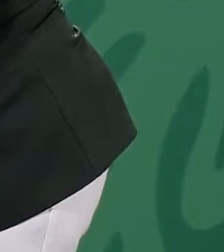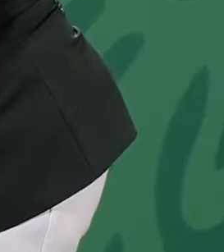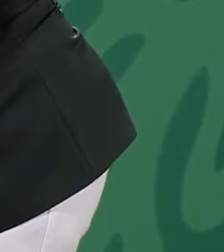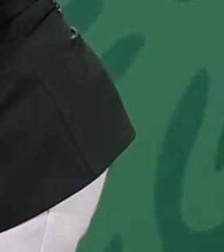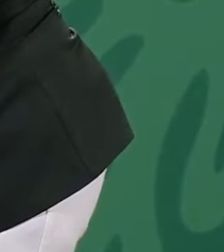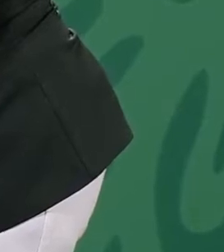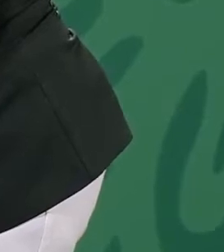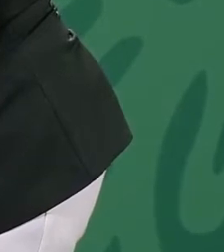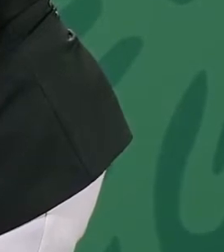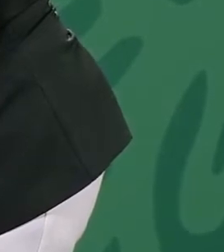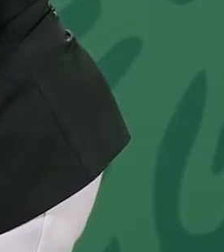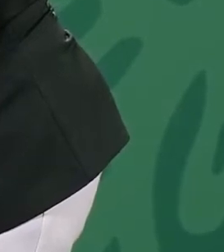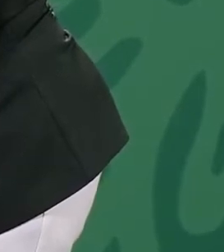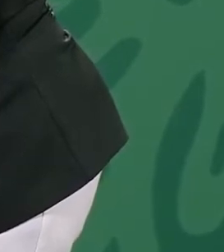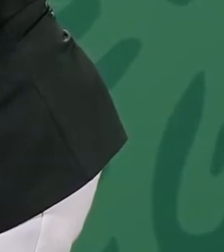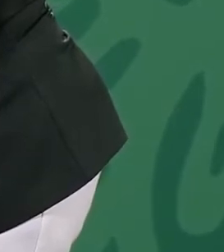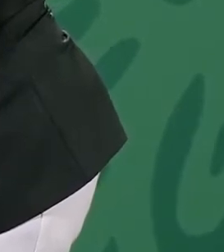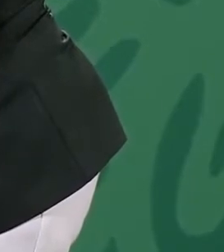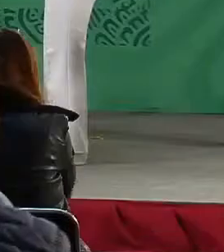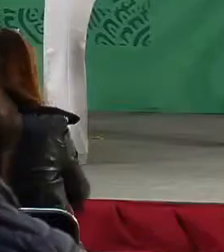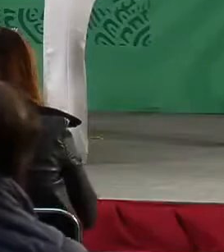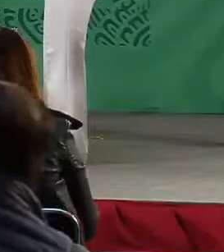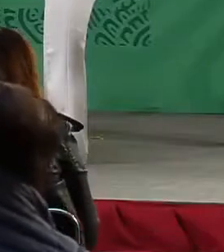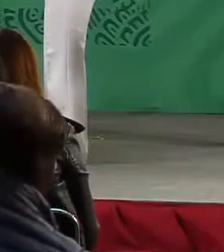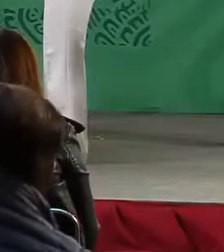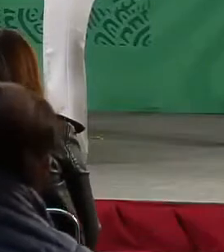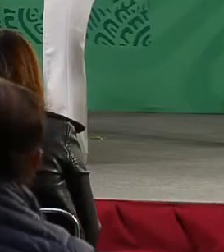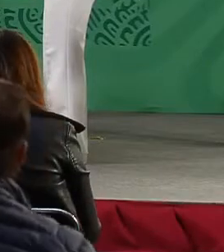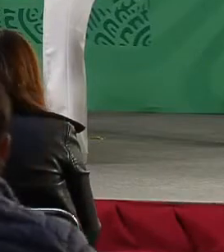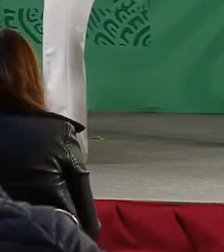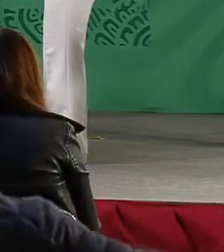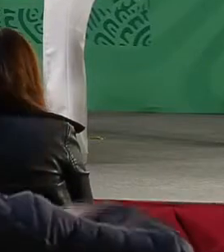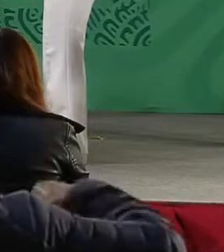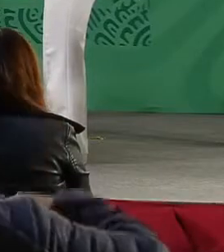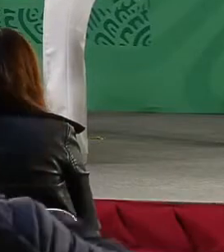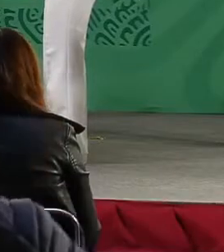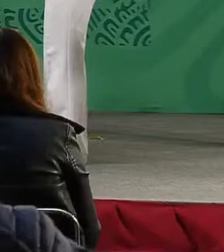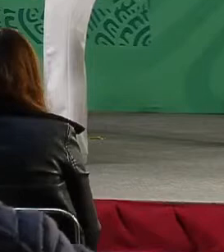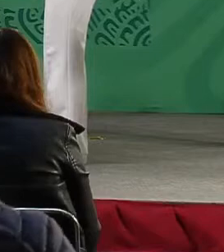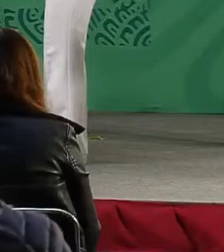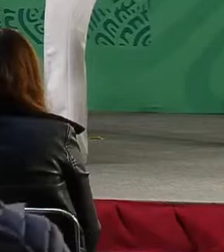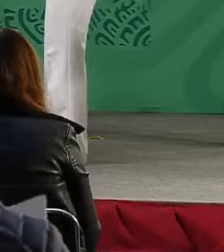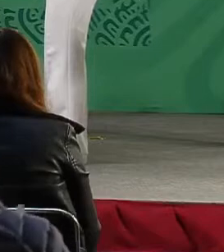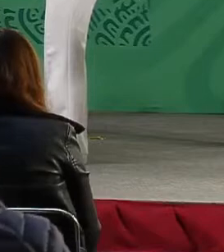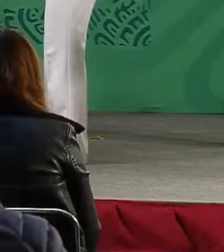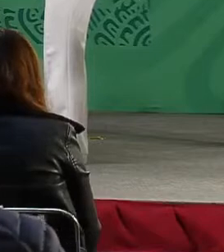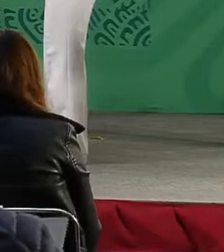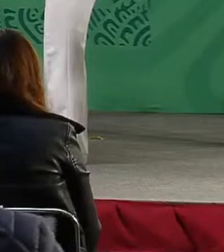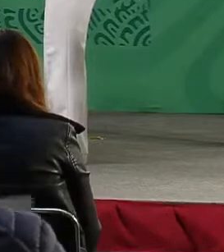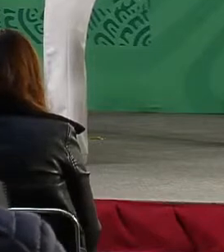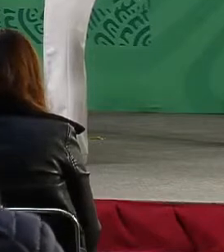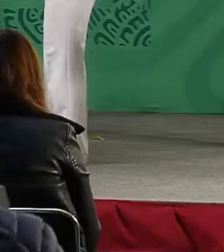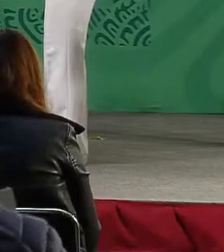dolor articular o muscular, pero no es nada de cuidado. De